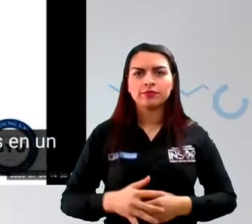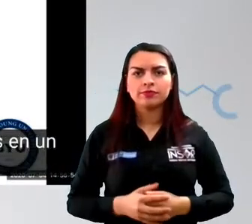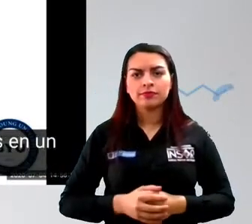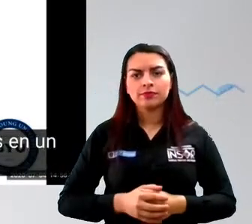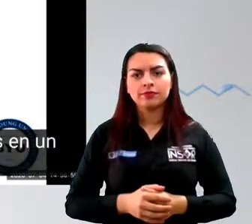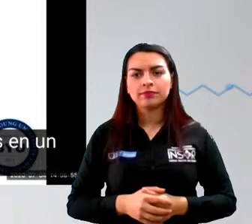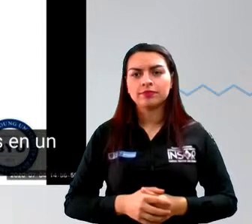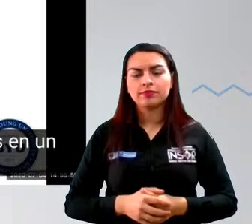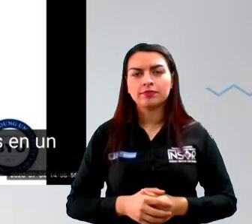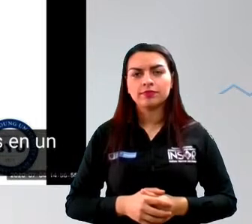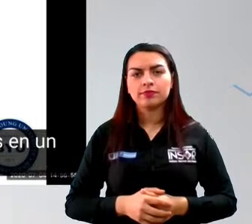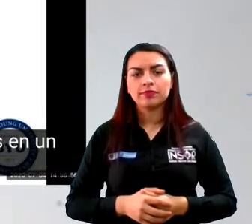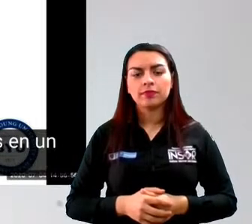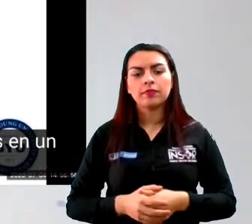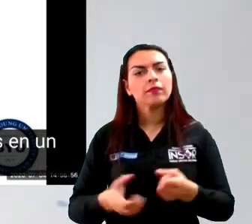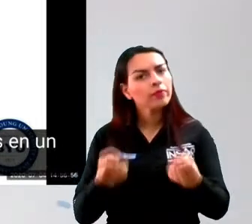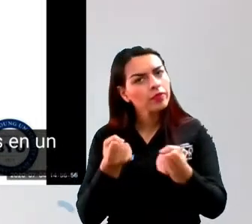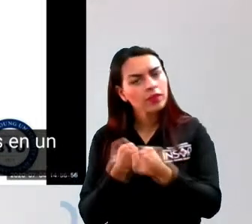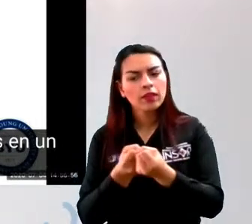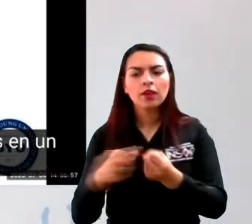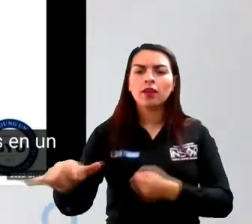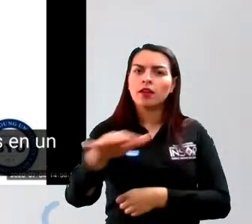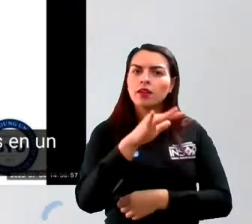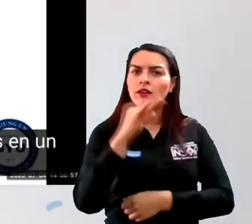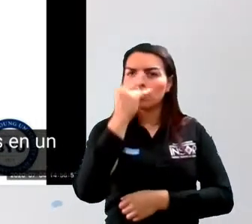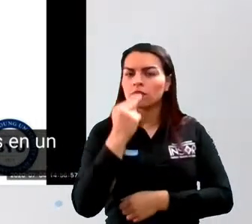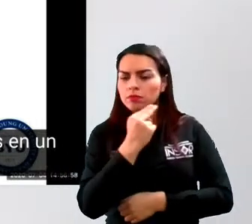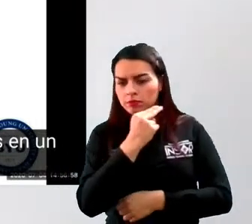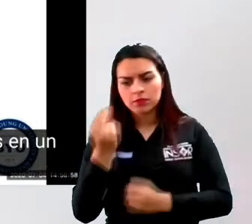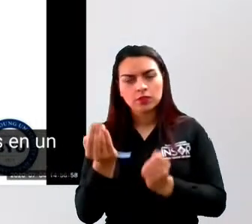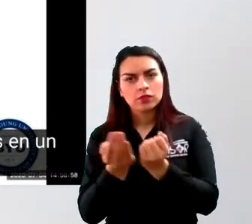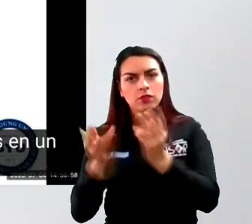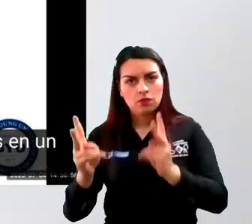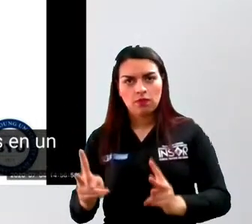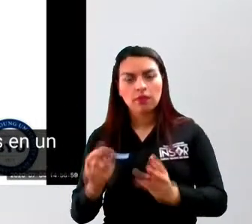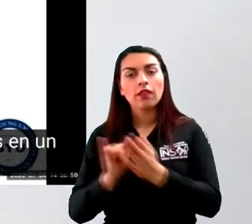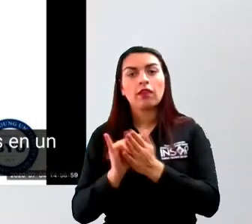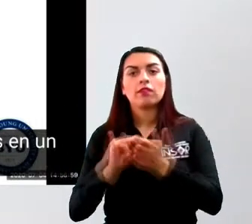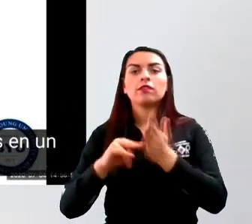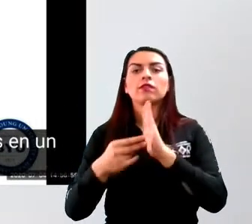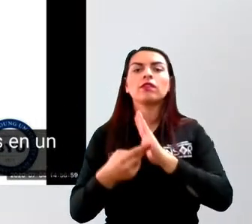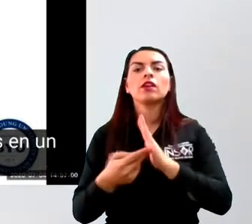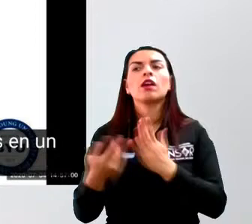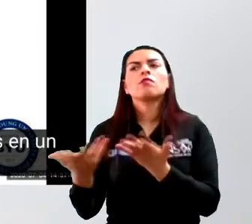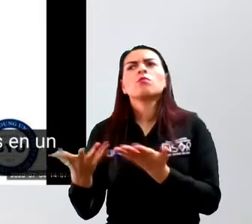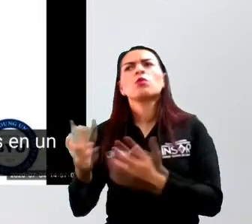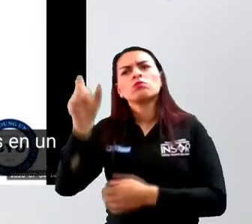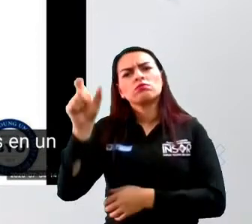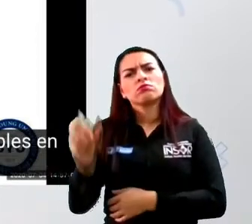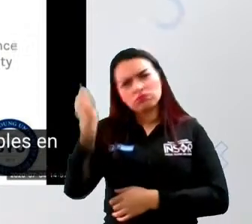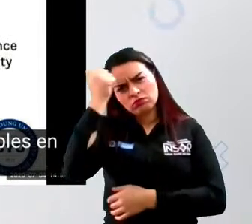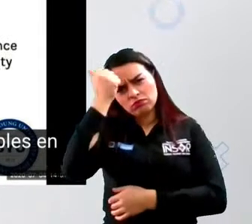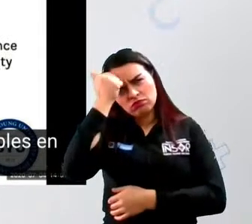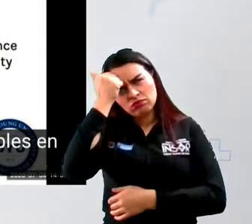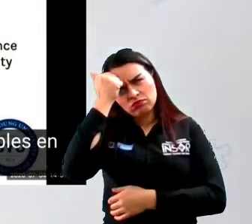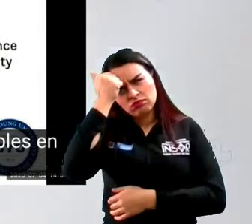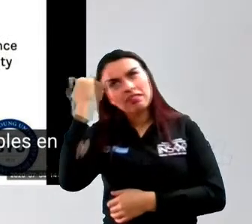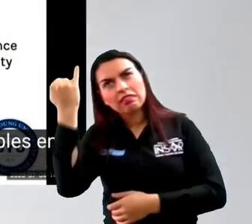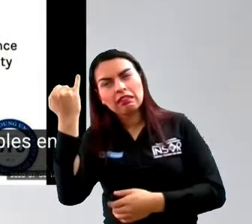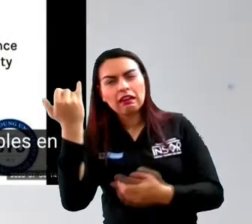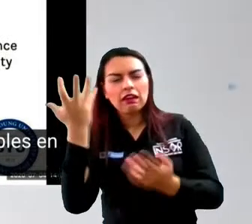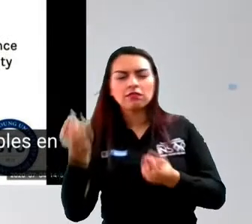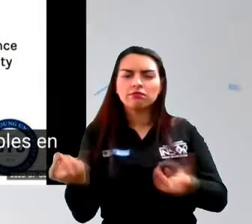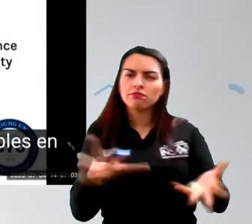al compromiso de los estudiantes. Por lo tanto, ¿qué podemos hacer como instructores para comprometer a nuestros estudiantes en un